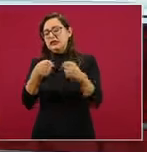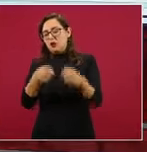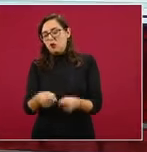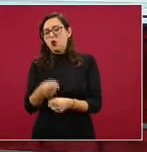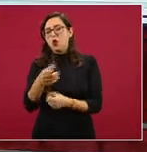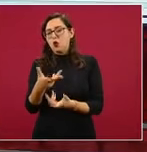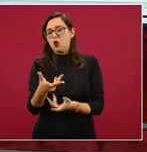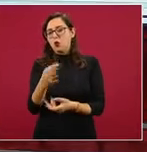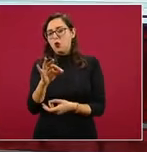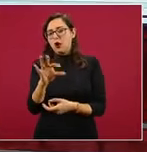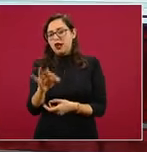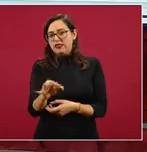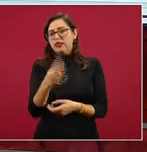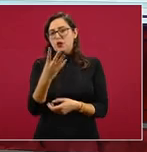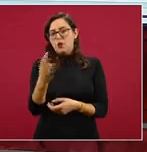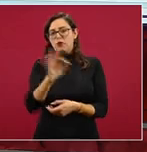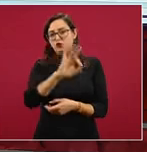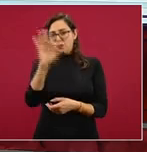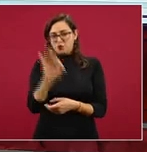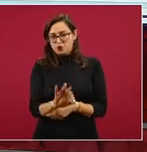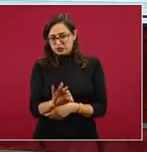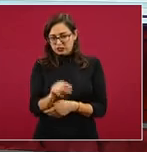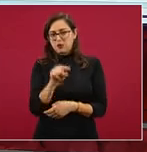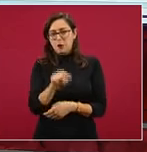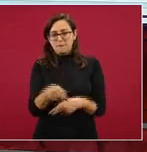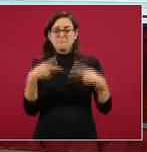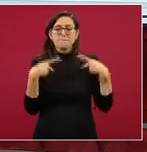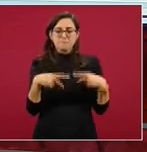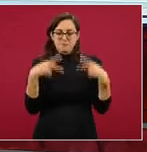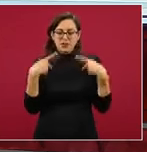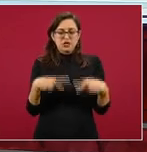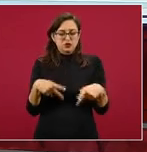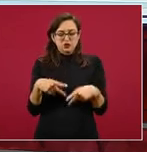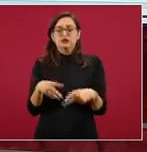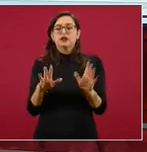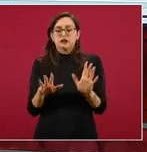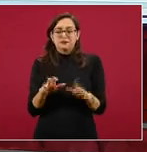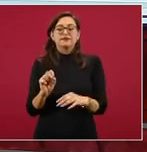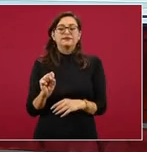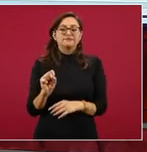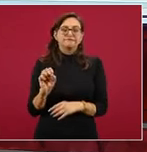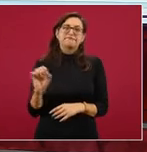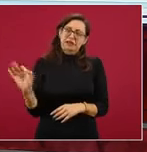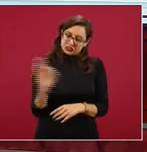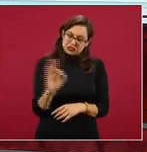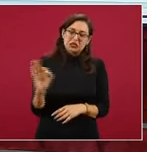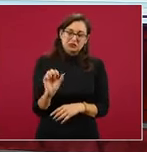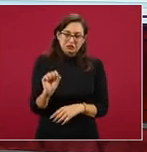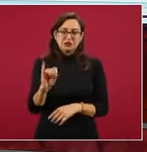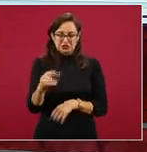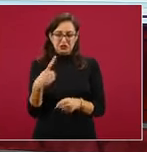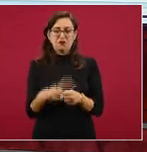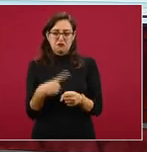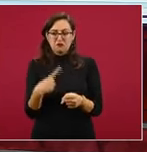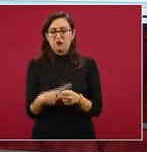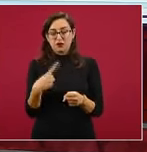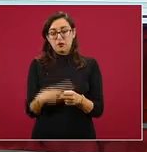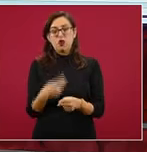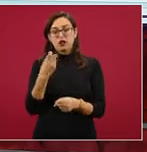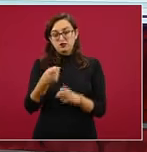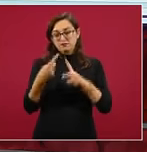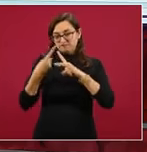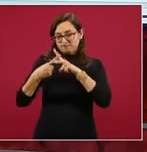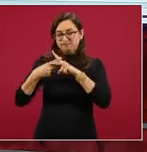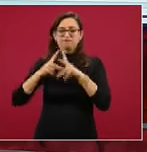44%, ¿sí? El 44% de estas personas caerán en el supuesto de los casos estimados en